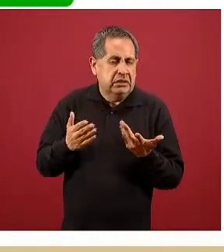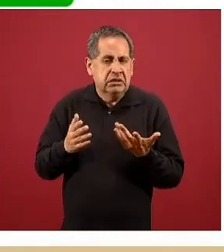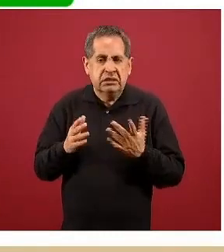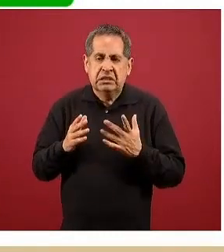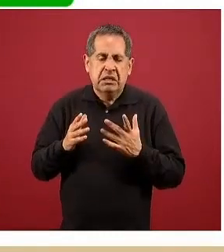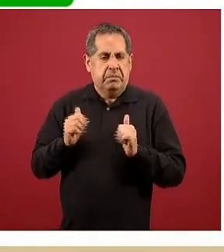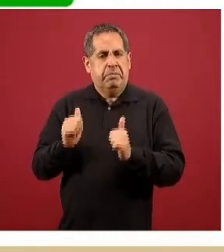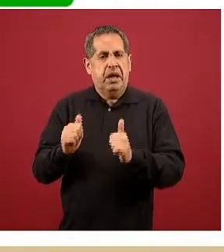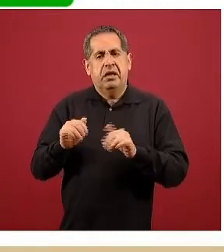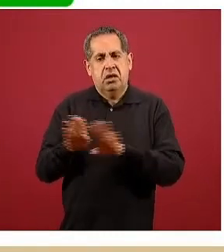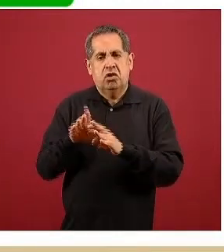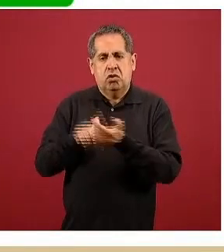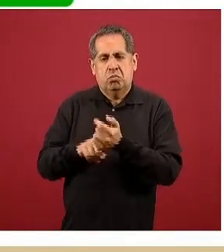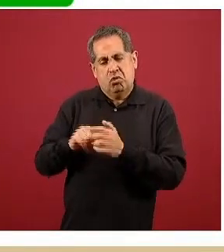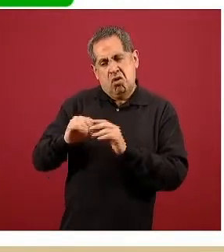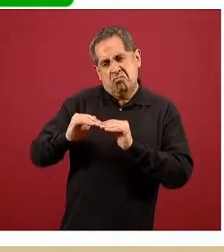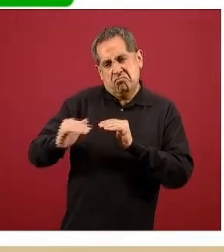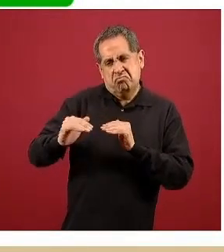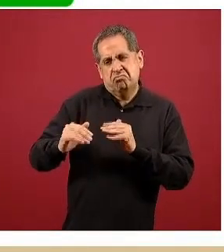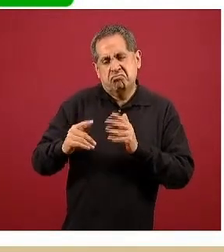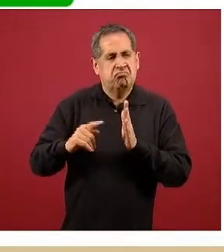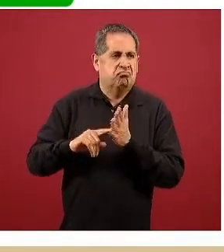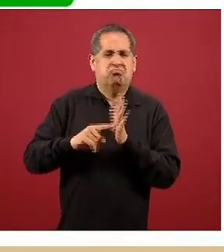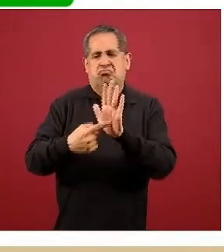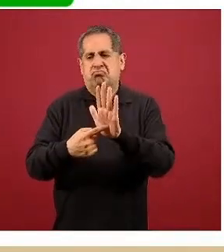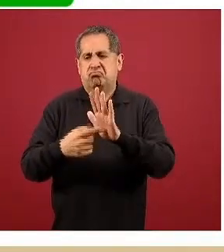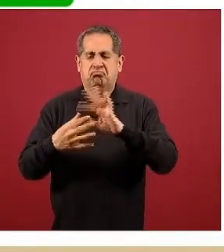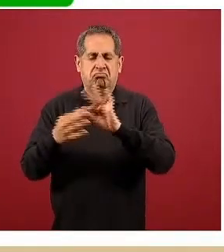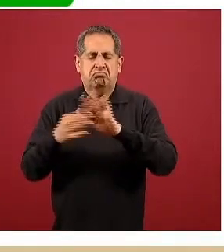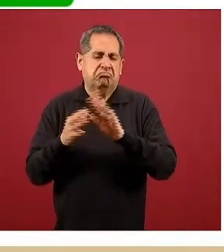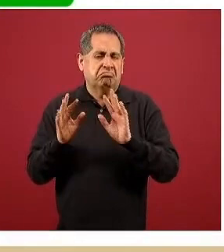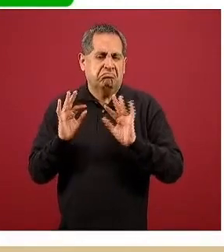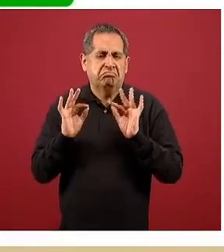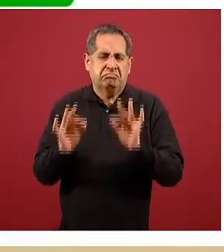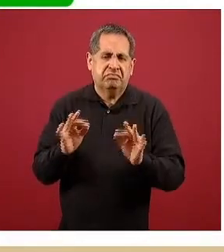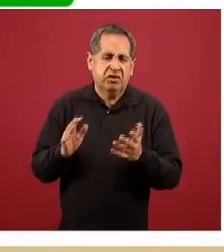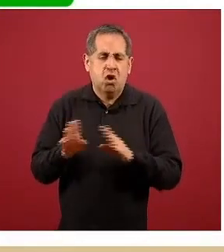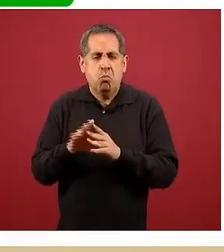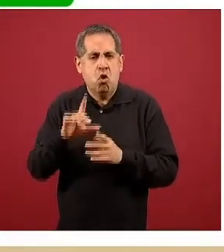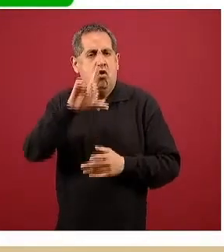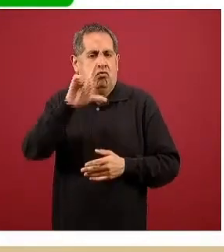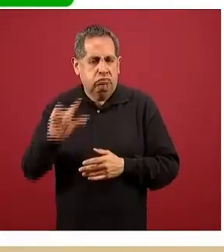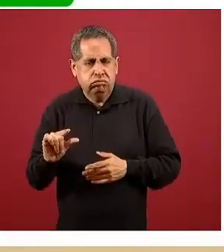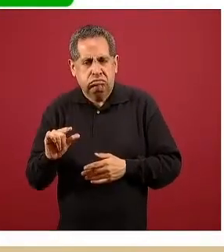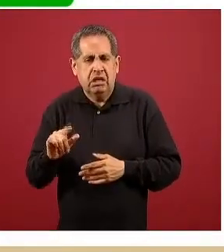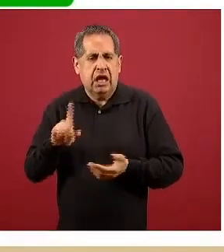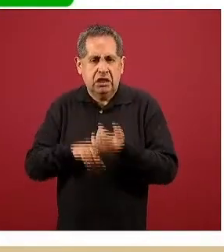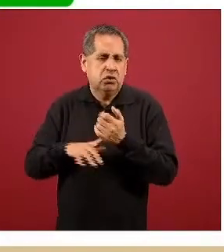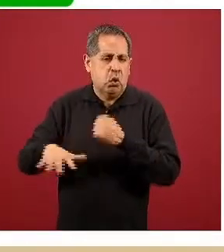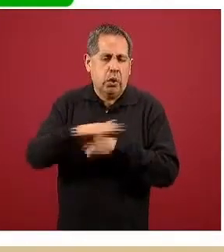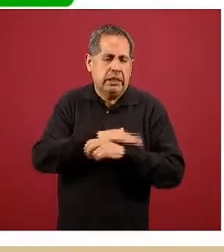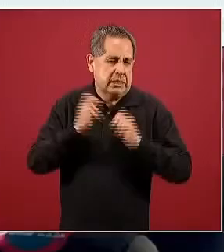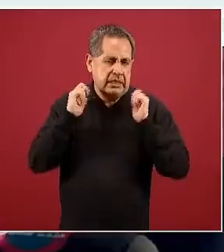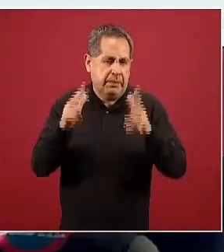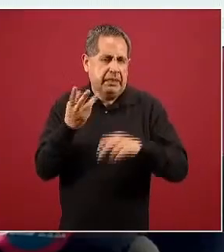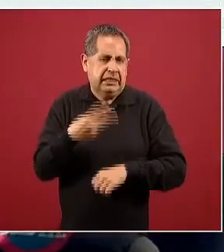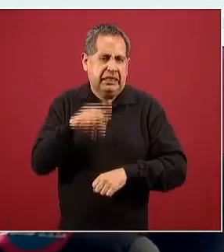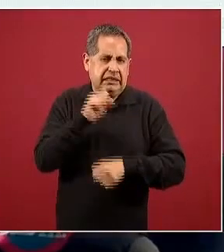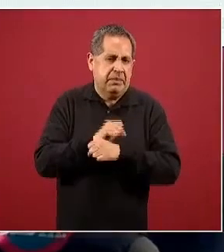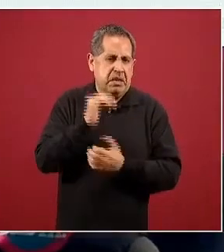se mantuvo para presentarlo en este estatus de disminución de al menos 3